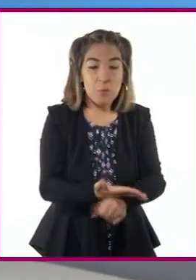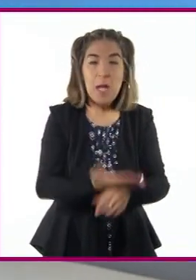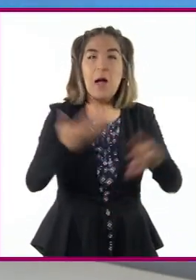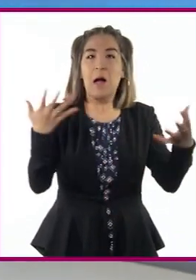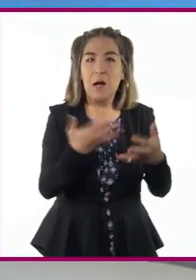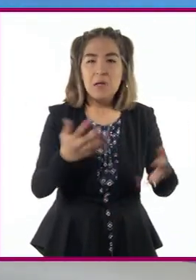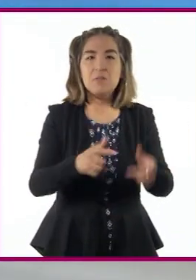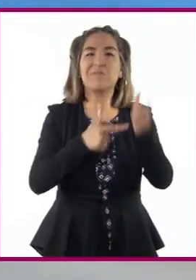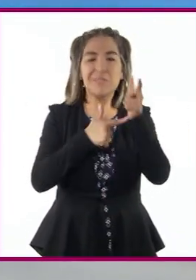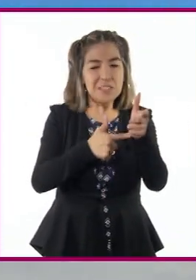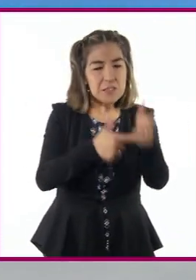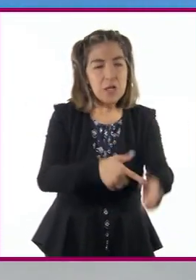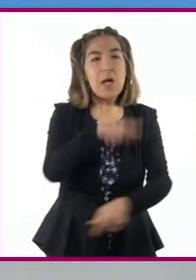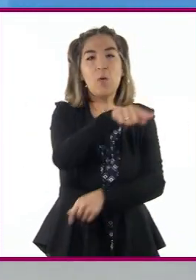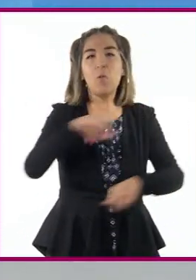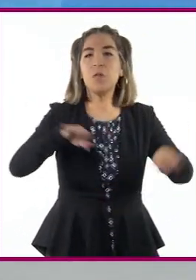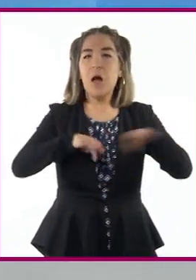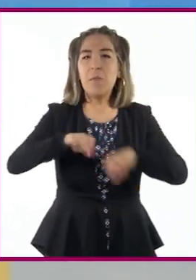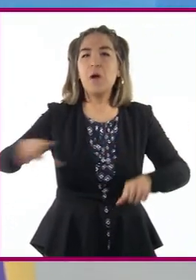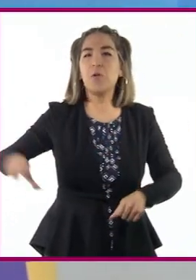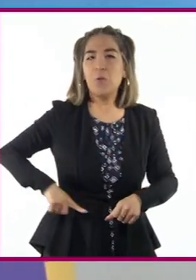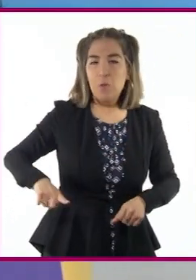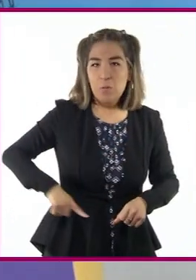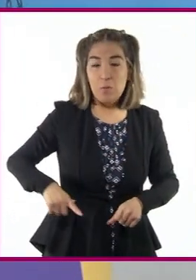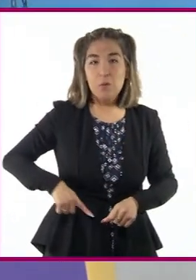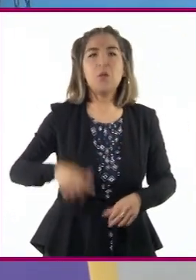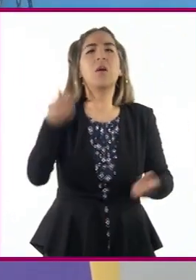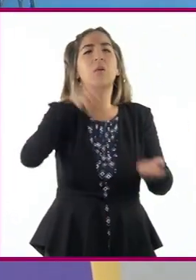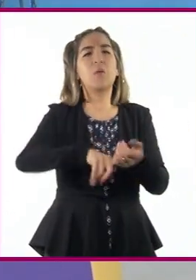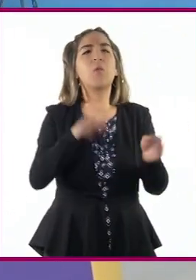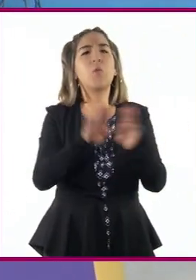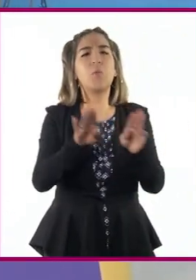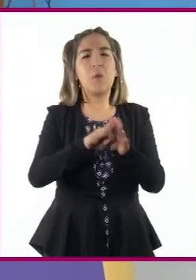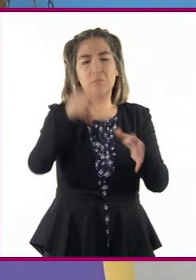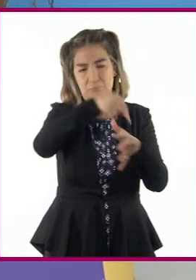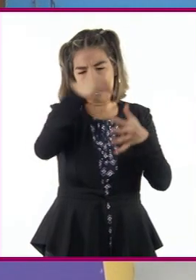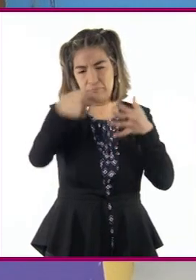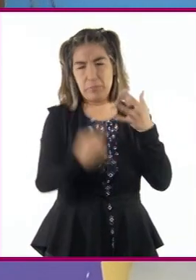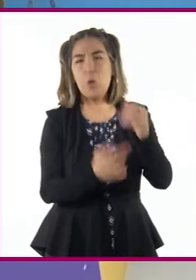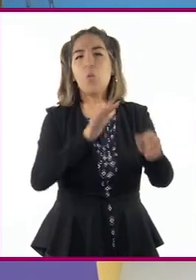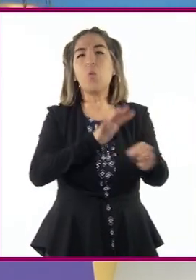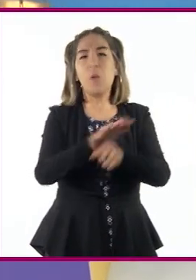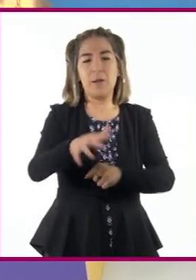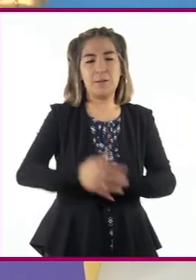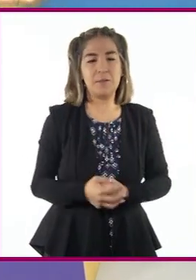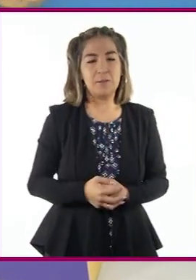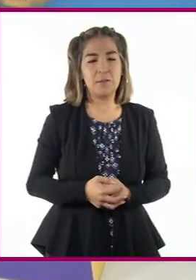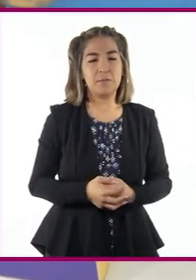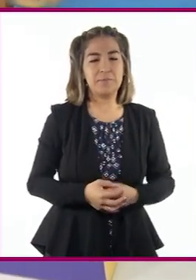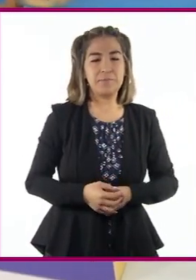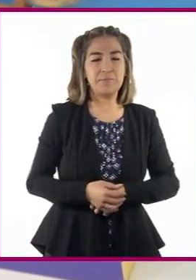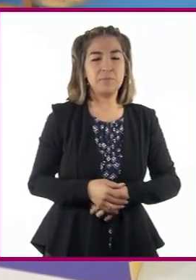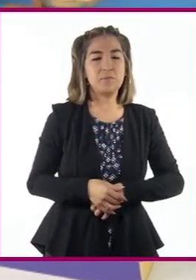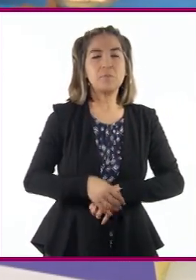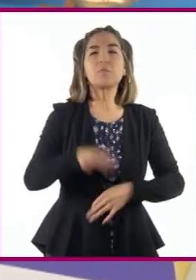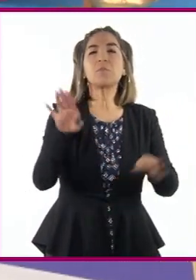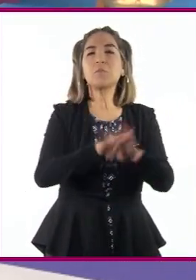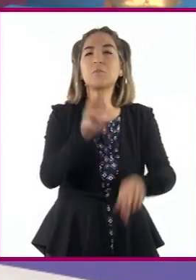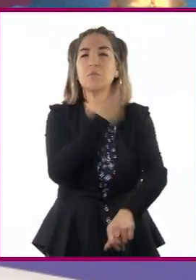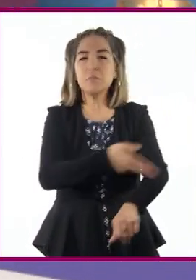tener constancia de los actos de gobierno. Los criterios de los que hablamos son la gestión de la